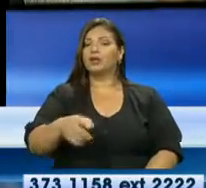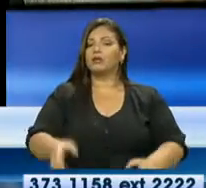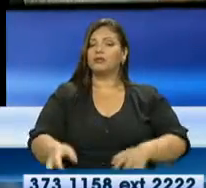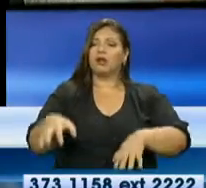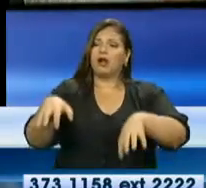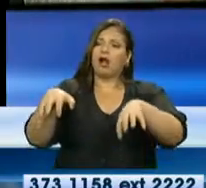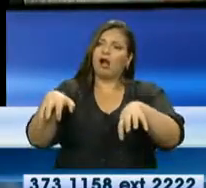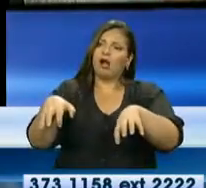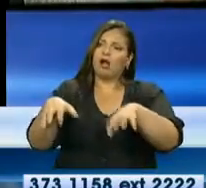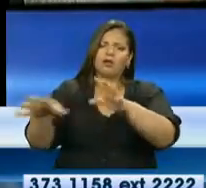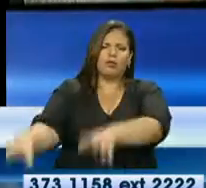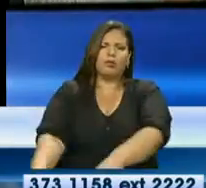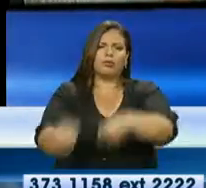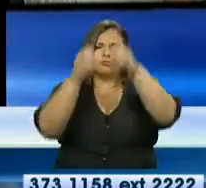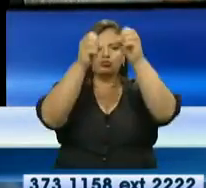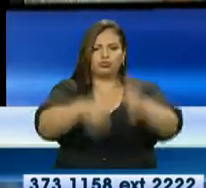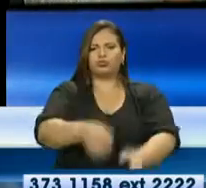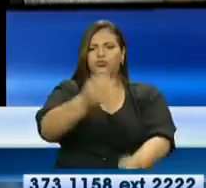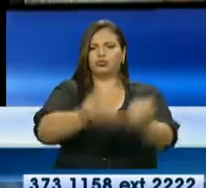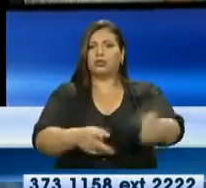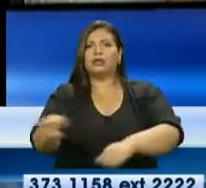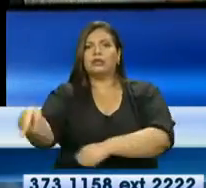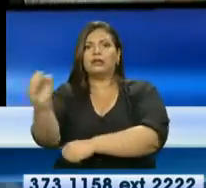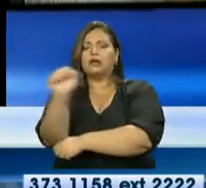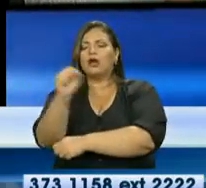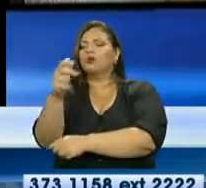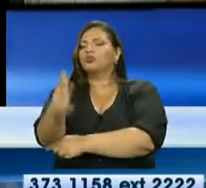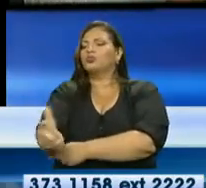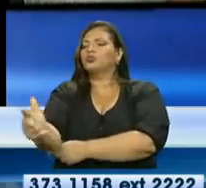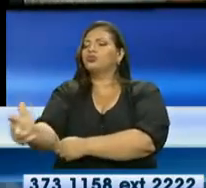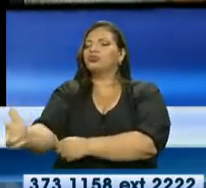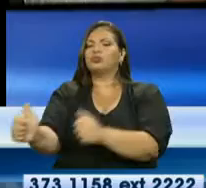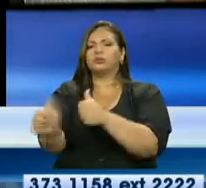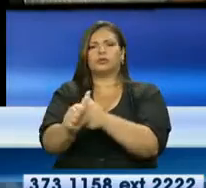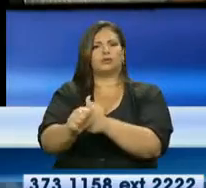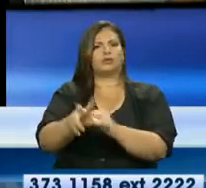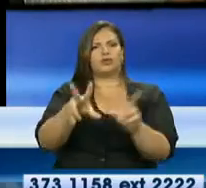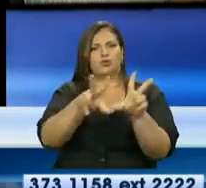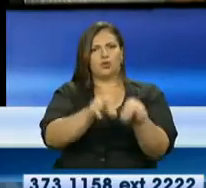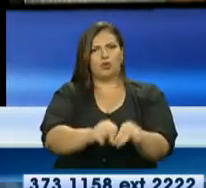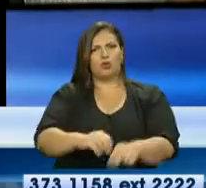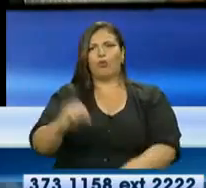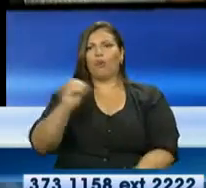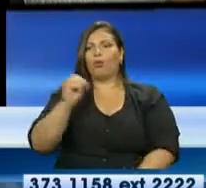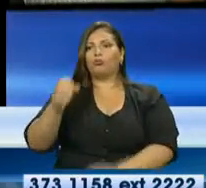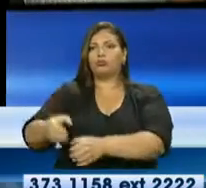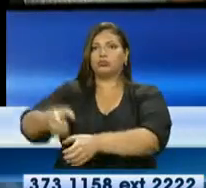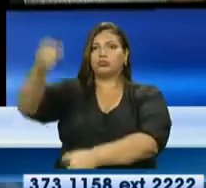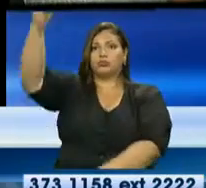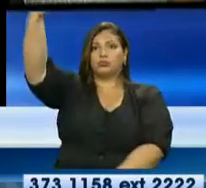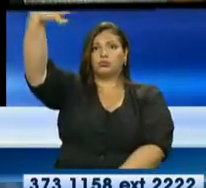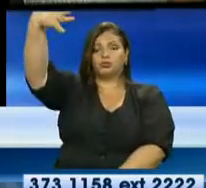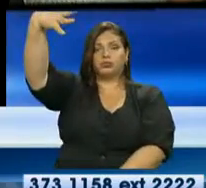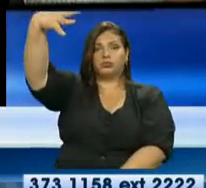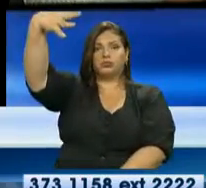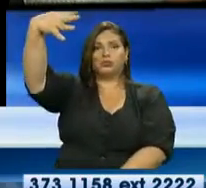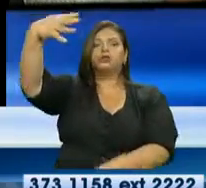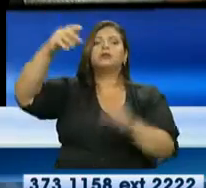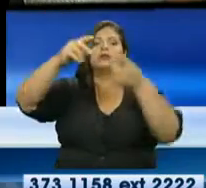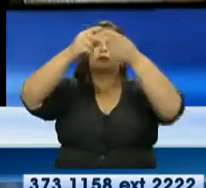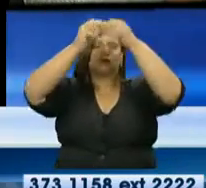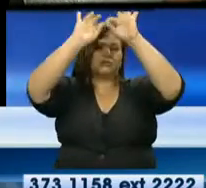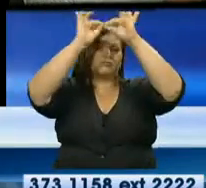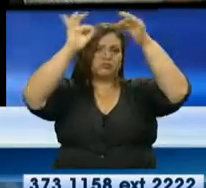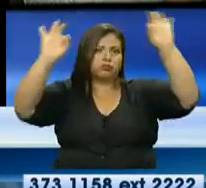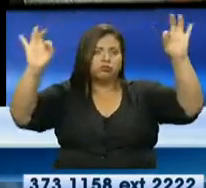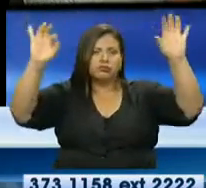de carros, de instalaciones eléctricas, de poste de alumbrado público, y más que todo en el momento que se los prenda a los años